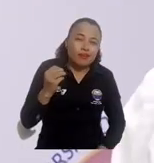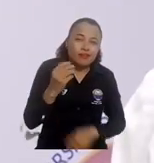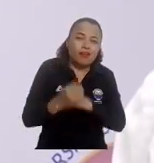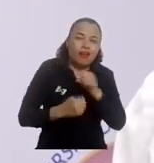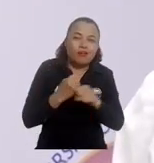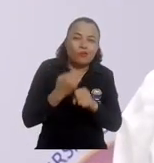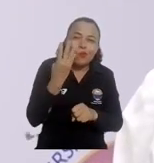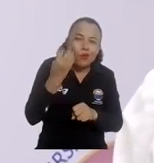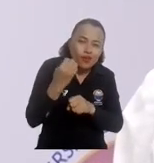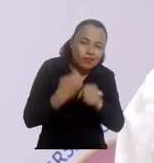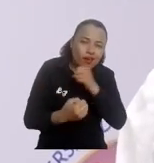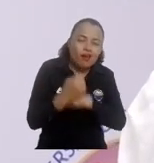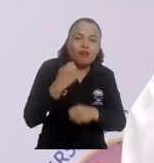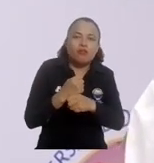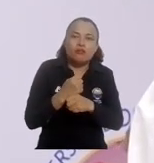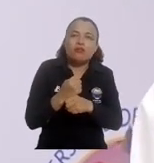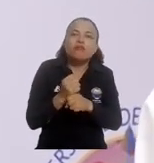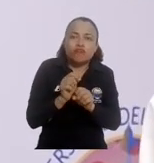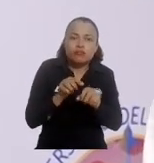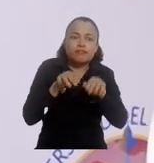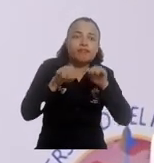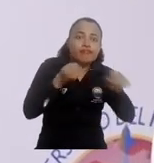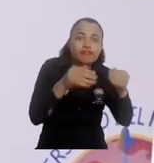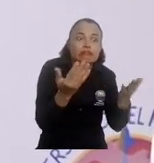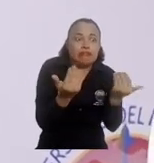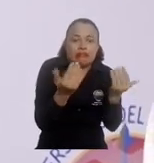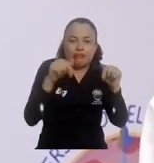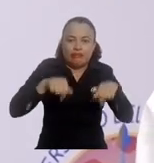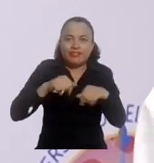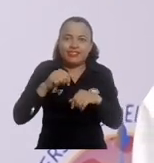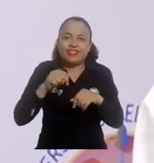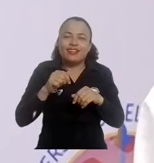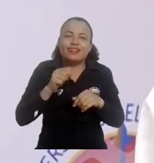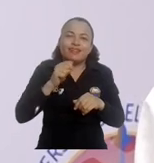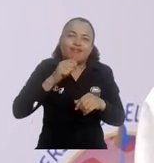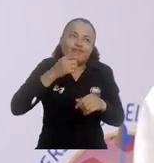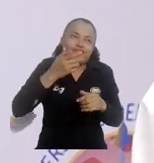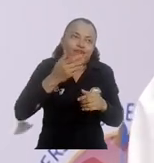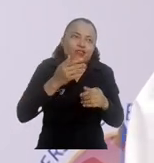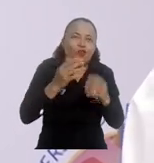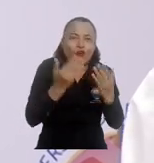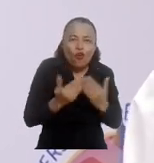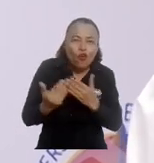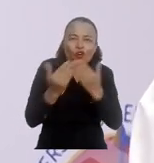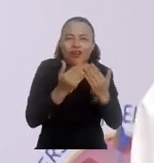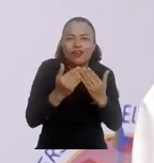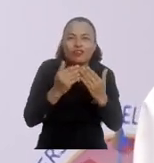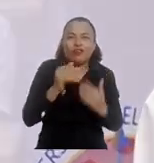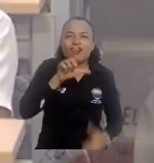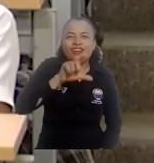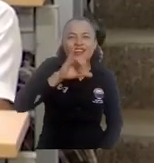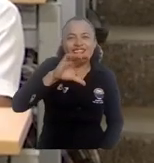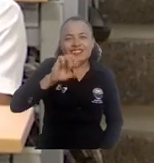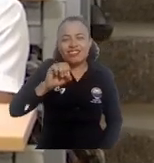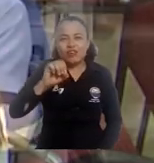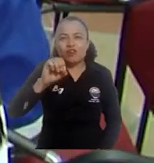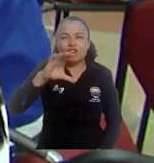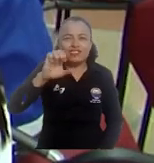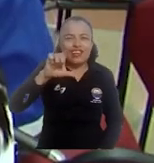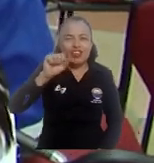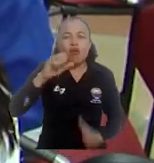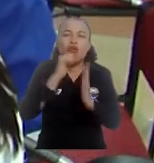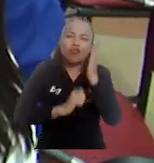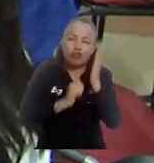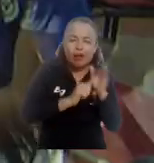Santa Marta atraía a los bachilleres de todas las regiones, sobre todo el Magdalena Grande, el Liceo Celedón, las normales, porque eran los mejores colegios de la